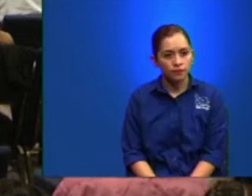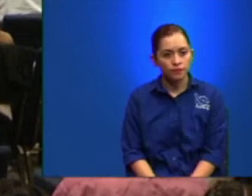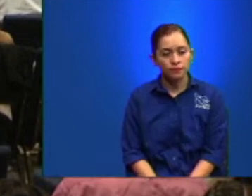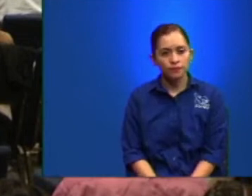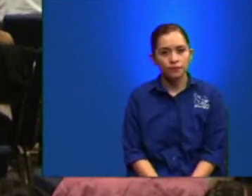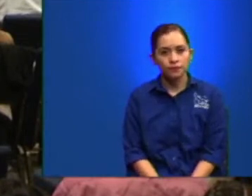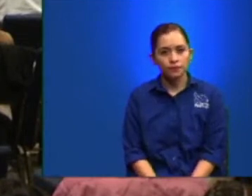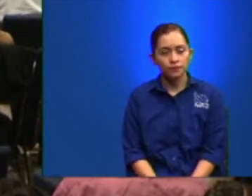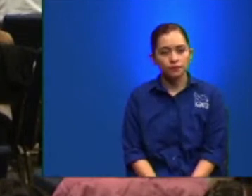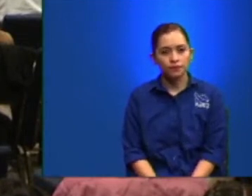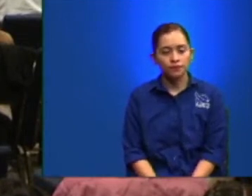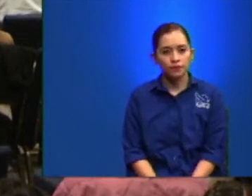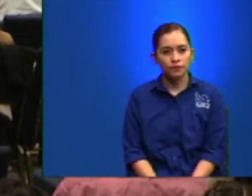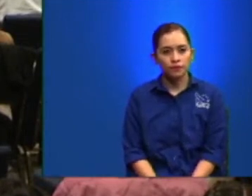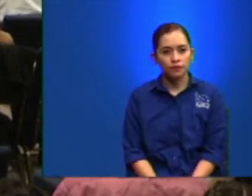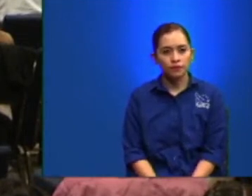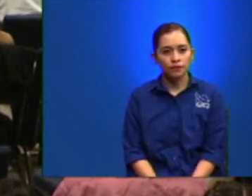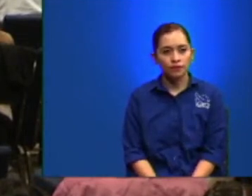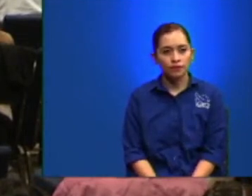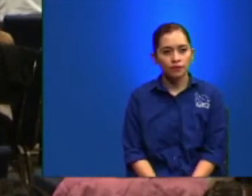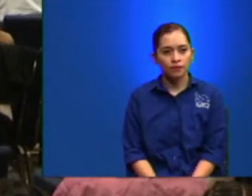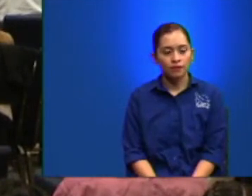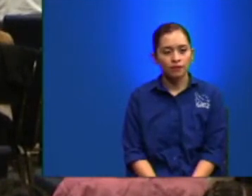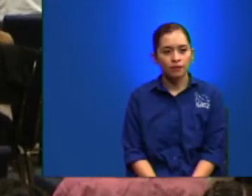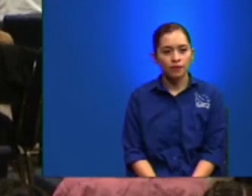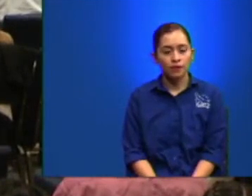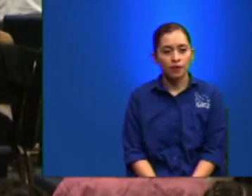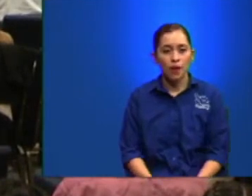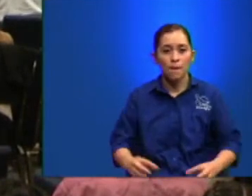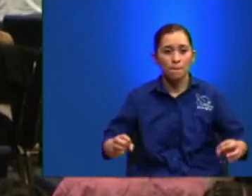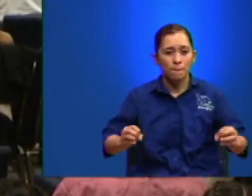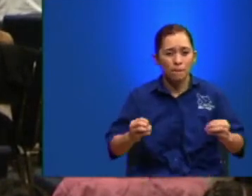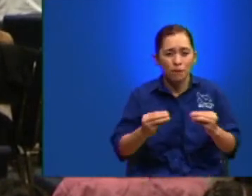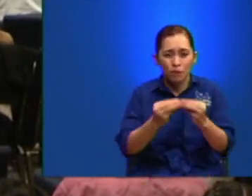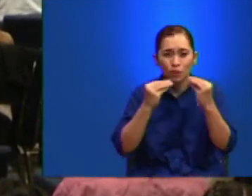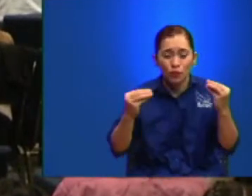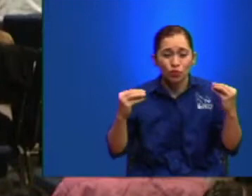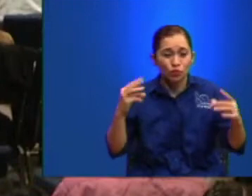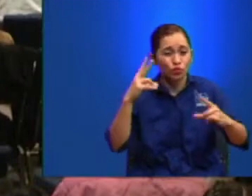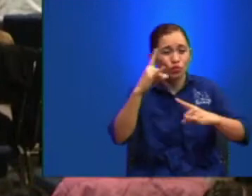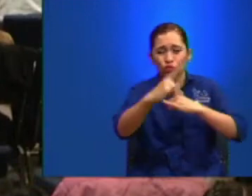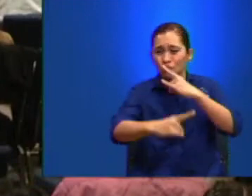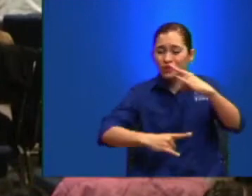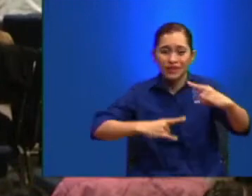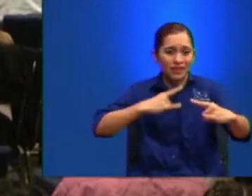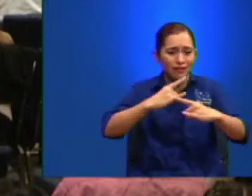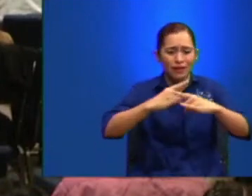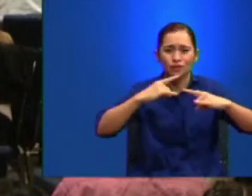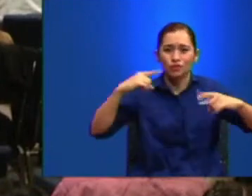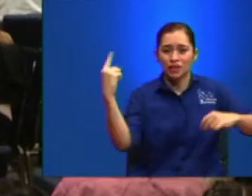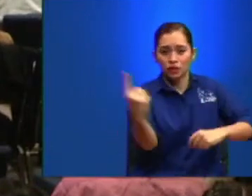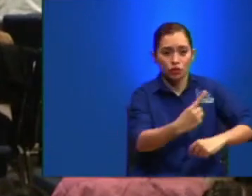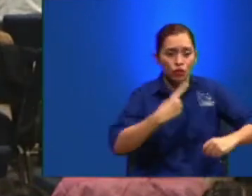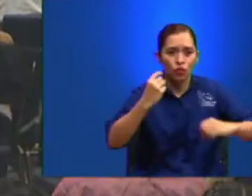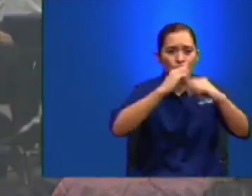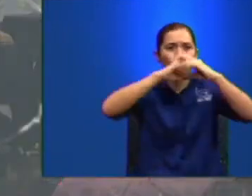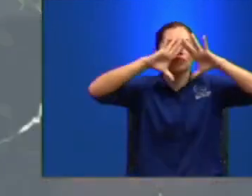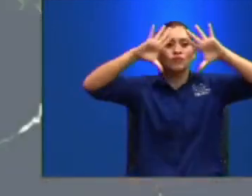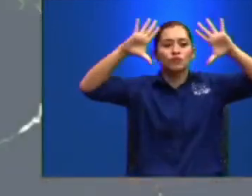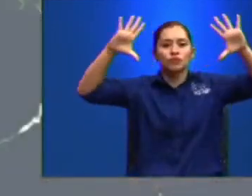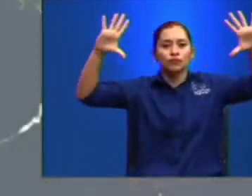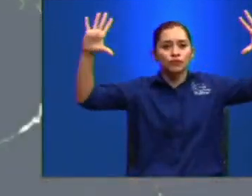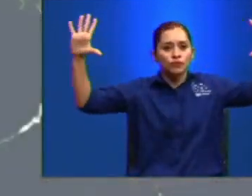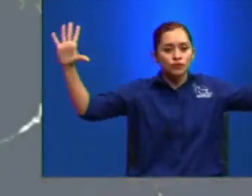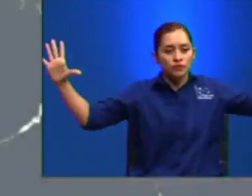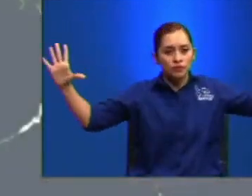tal vez multiverso pero el que hay pero si me permite porque como estamos acostumbrados a la